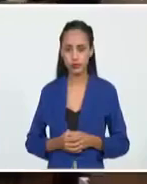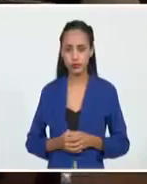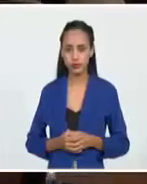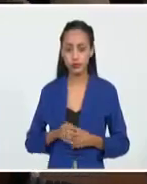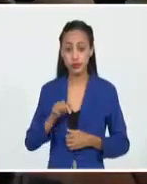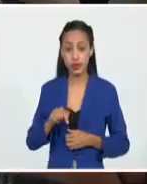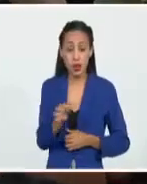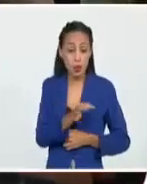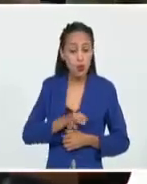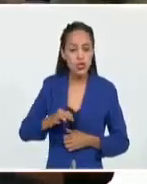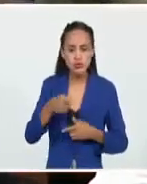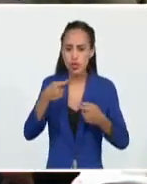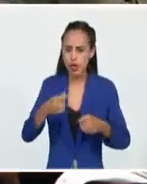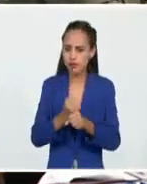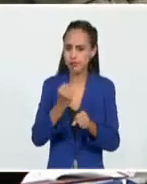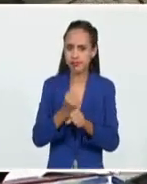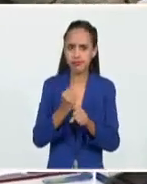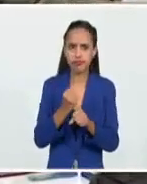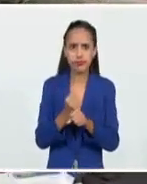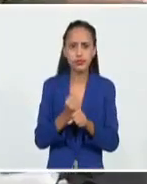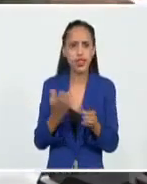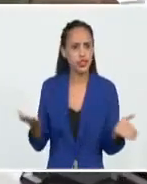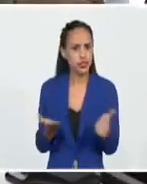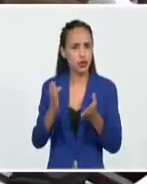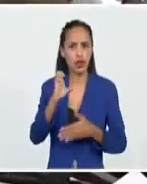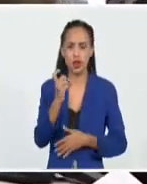el municipio como instancia fundamental.